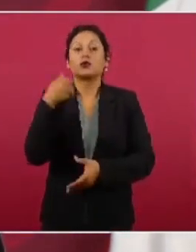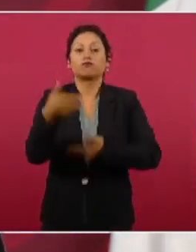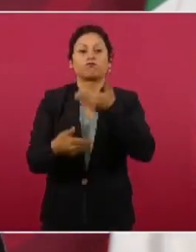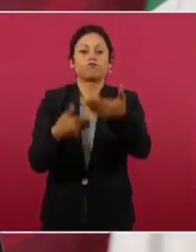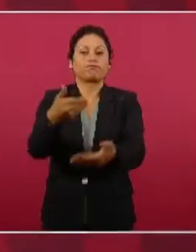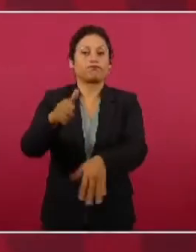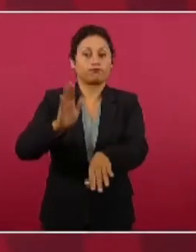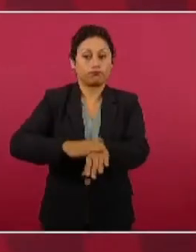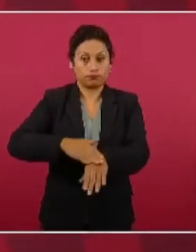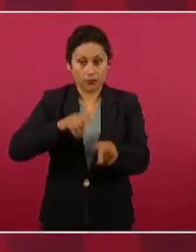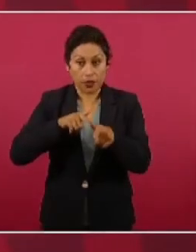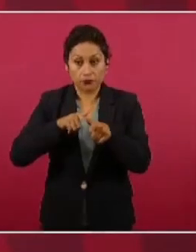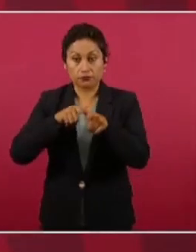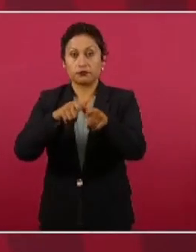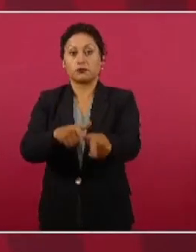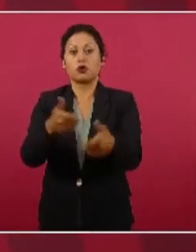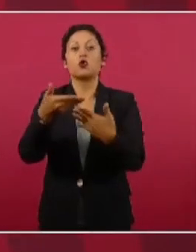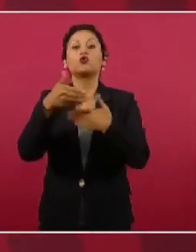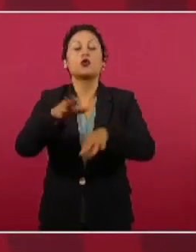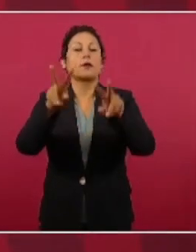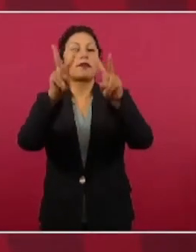plan de austeridad,